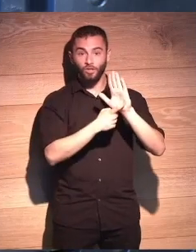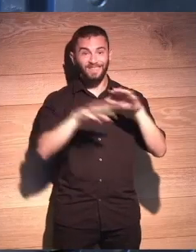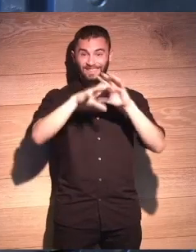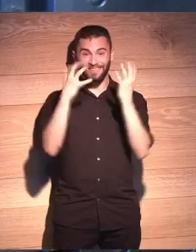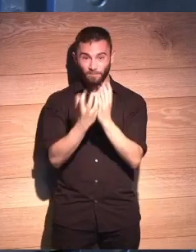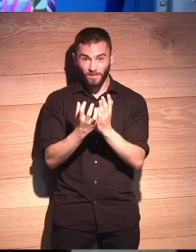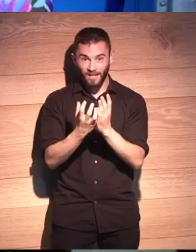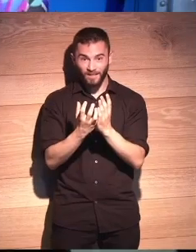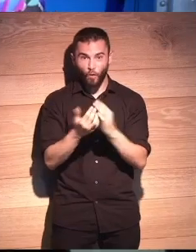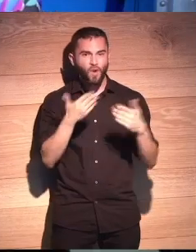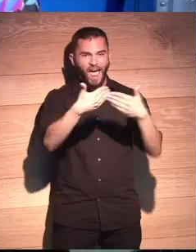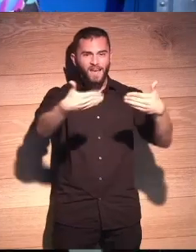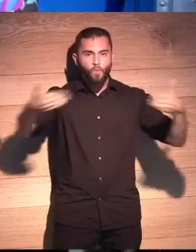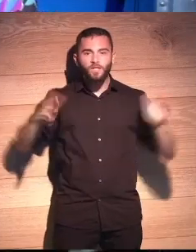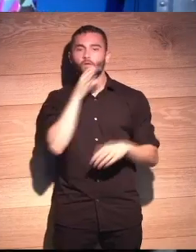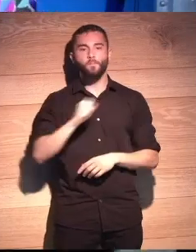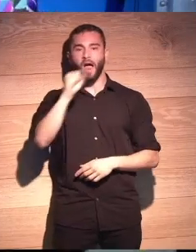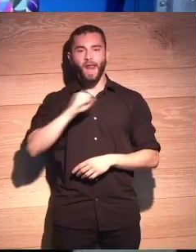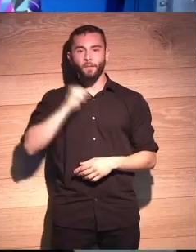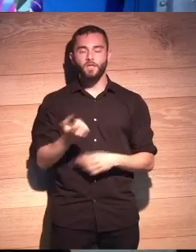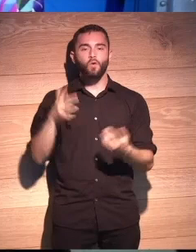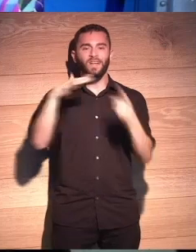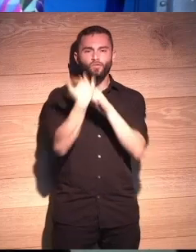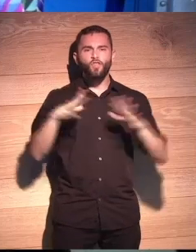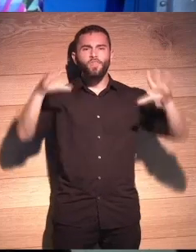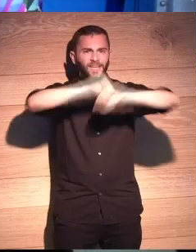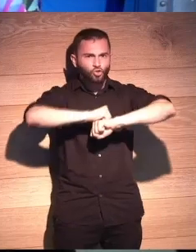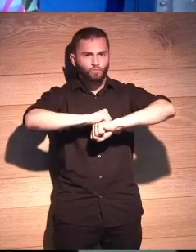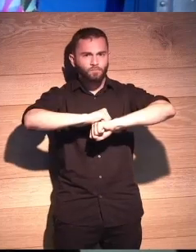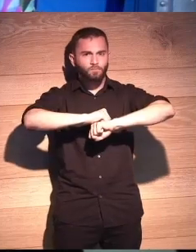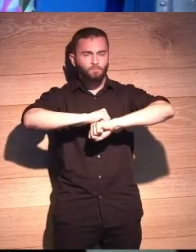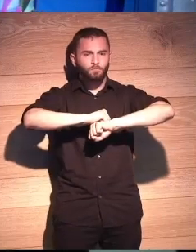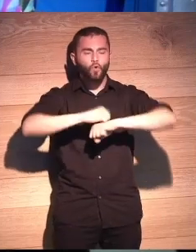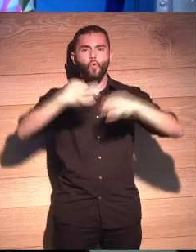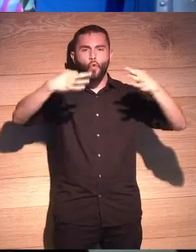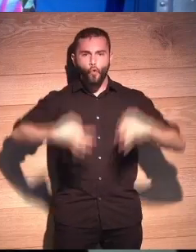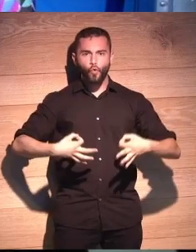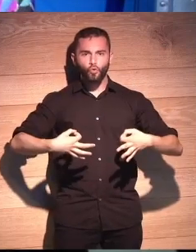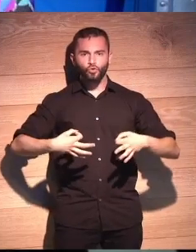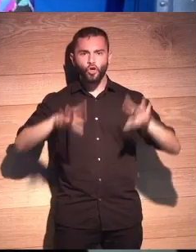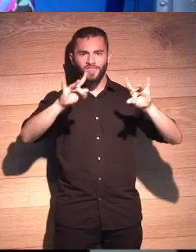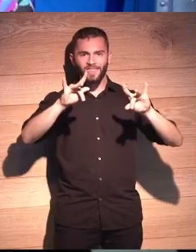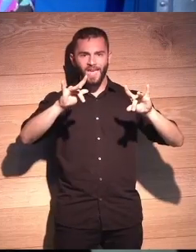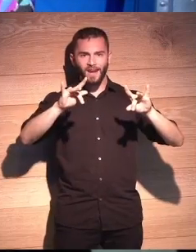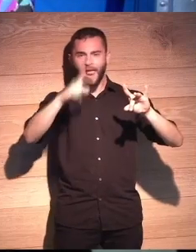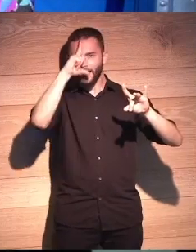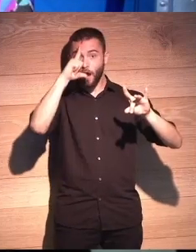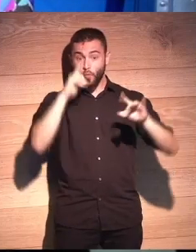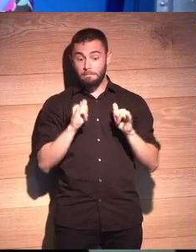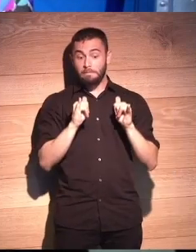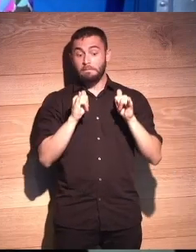sobre eso. Hubo un momento de sombra donde justo en el momento de tomar tierra en la